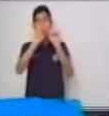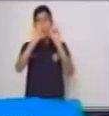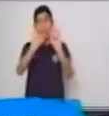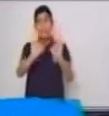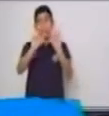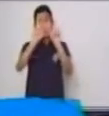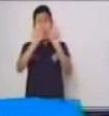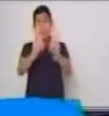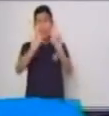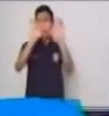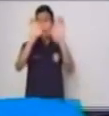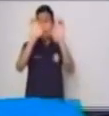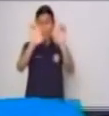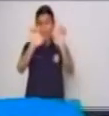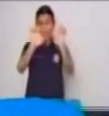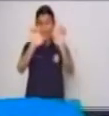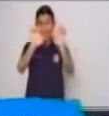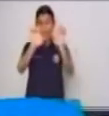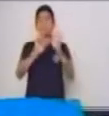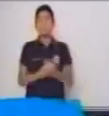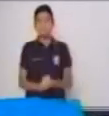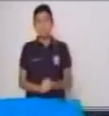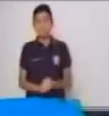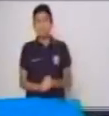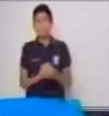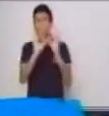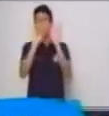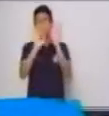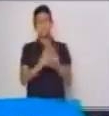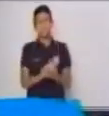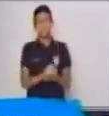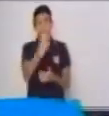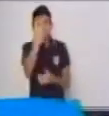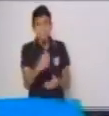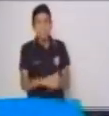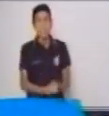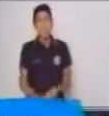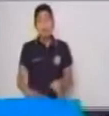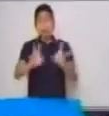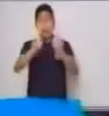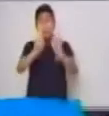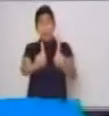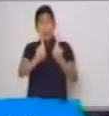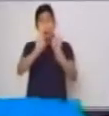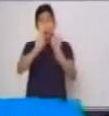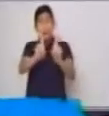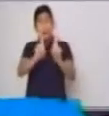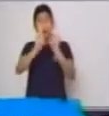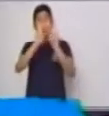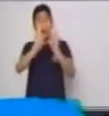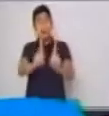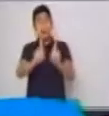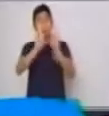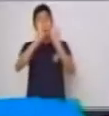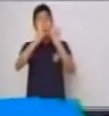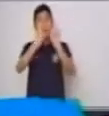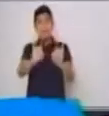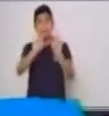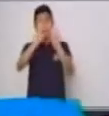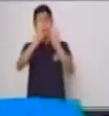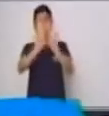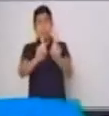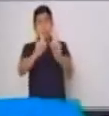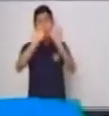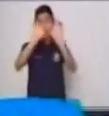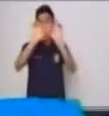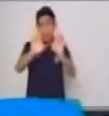Palo, palito, palo, ¿sí? Vamos otra vez. Palo, palo, palo, palo,